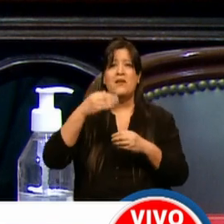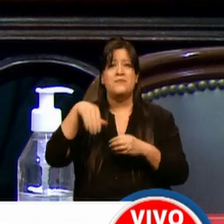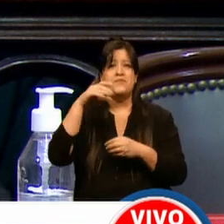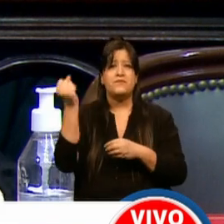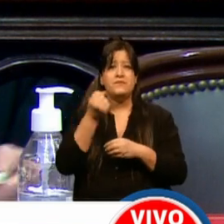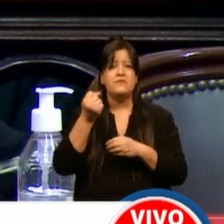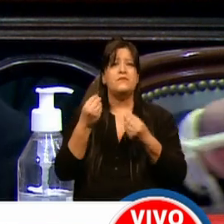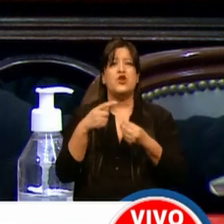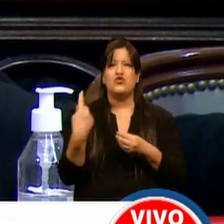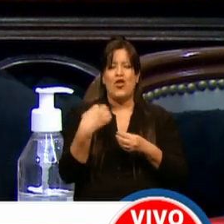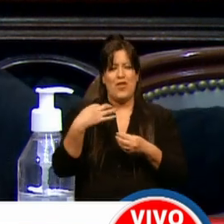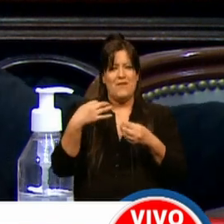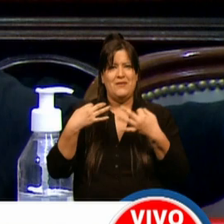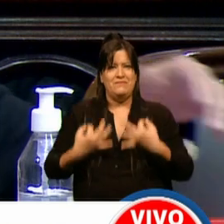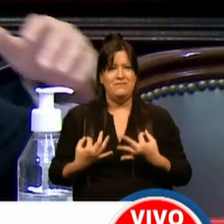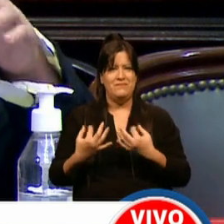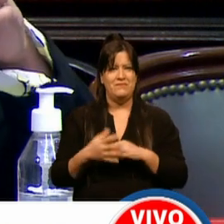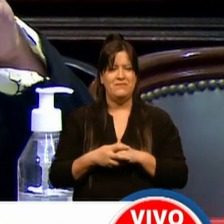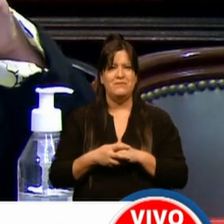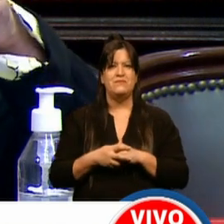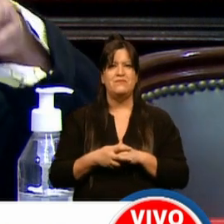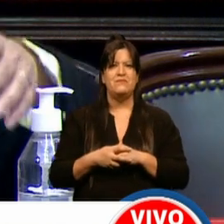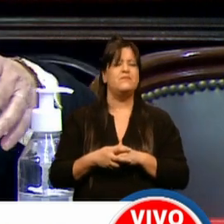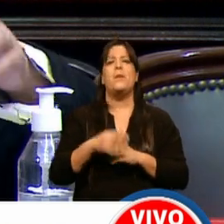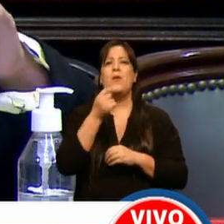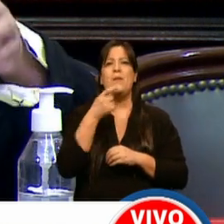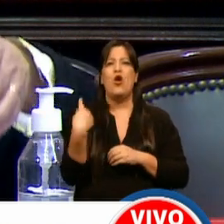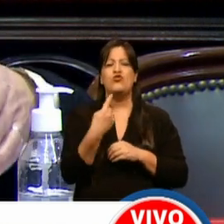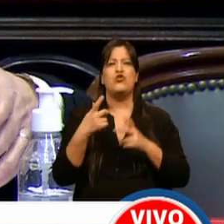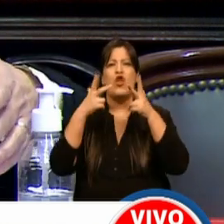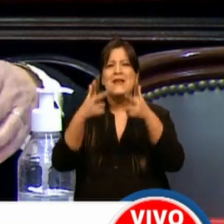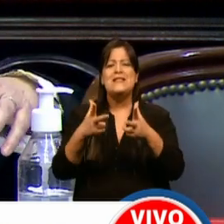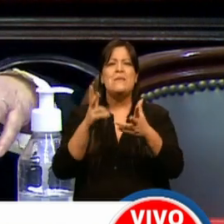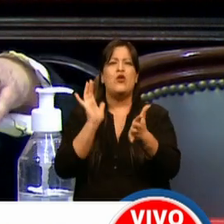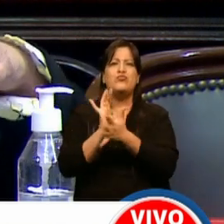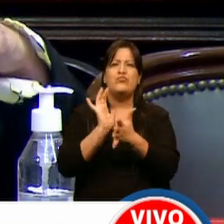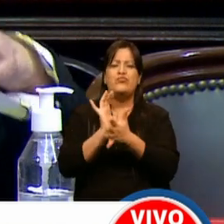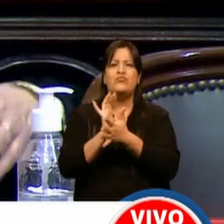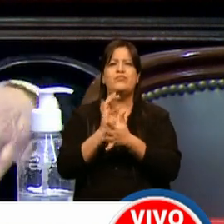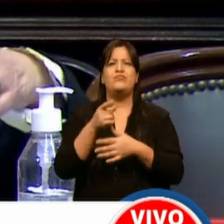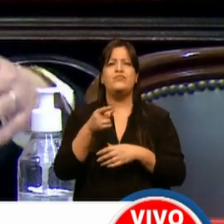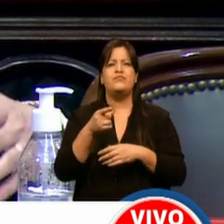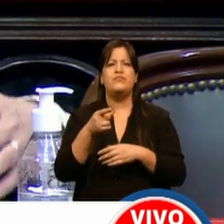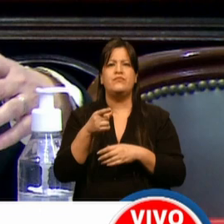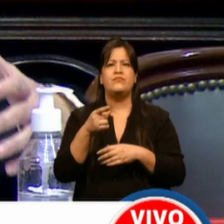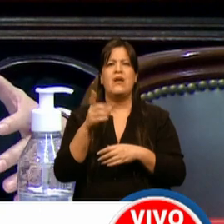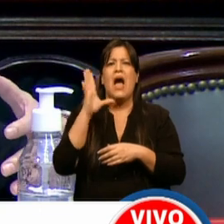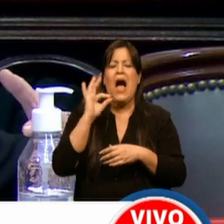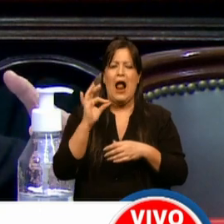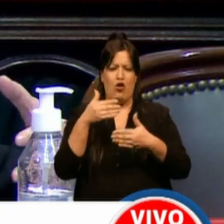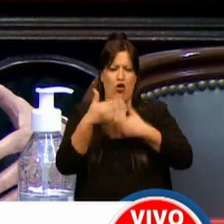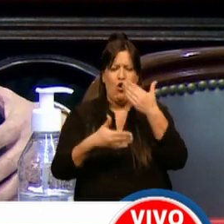importante es que seamos genuinas cuando planteamos un juego en relación a una acción